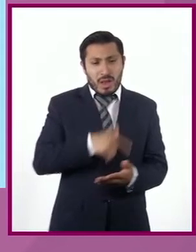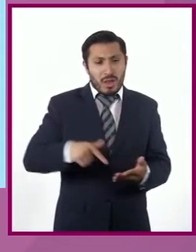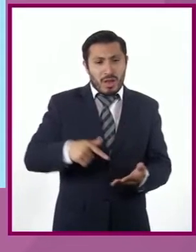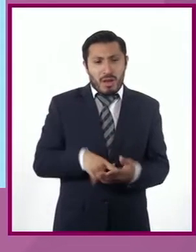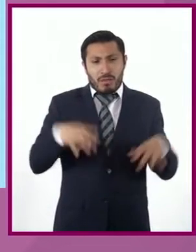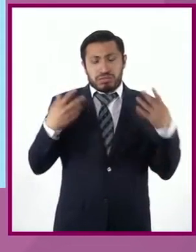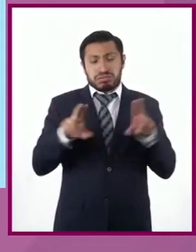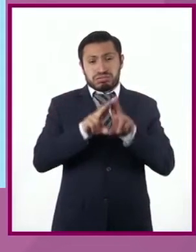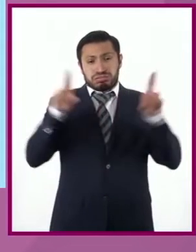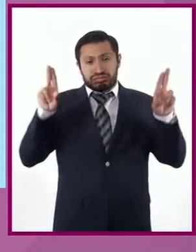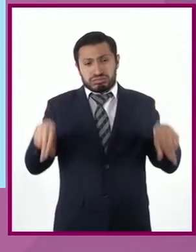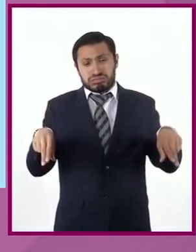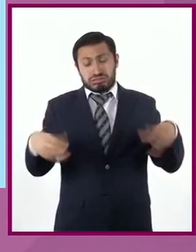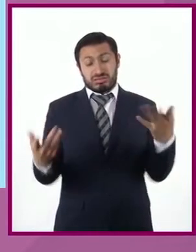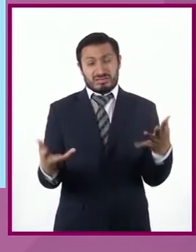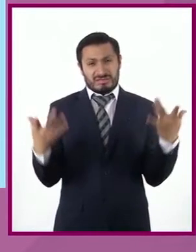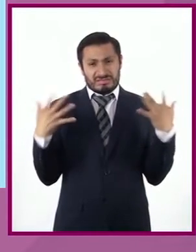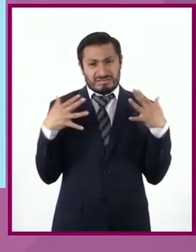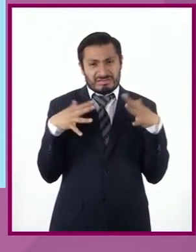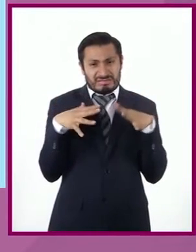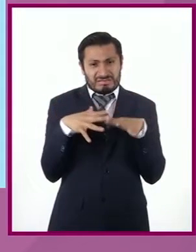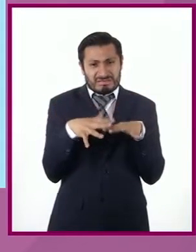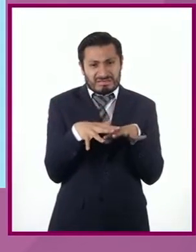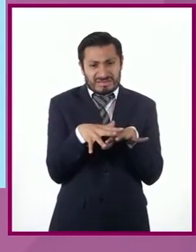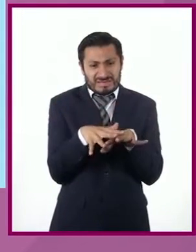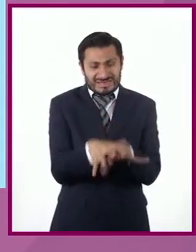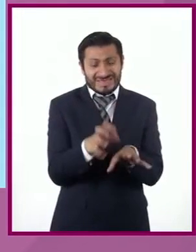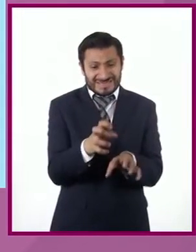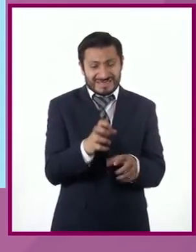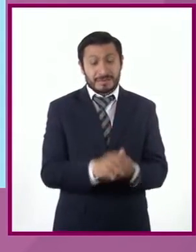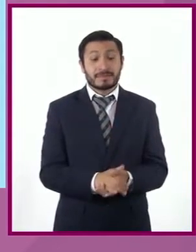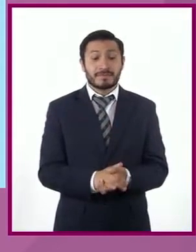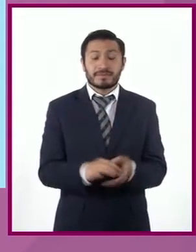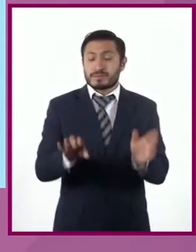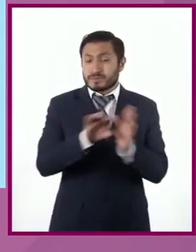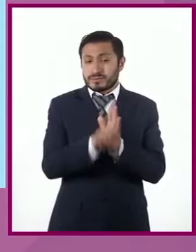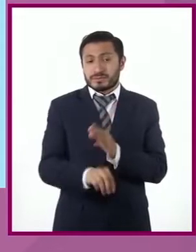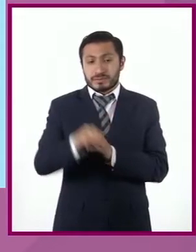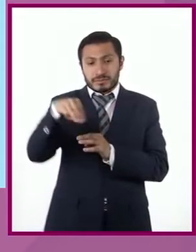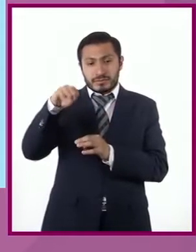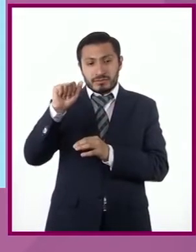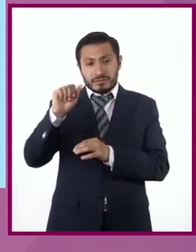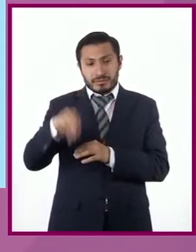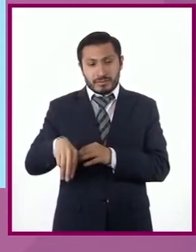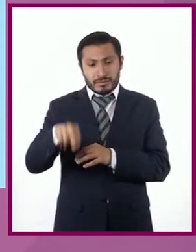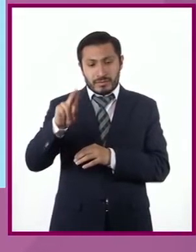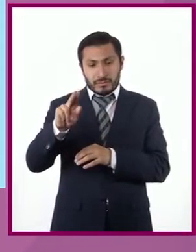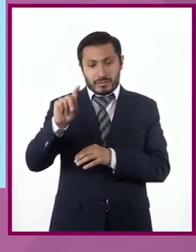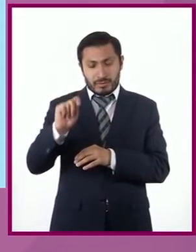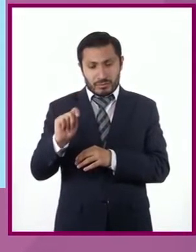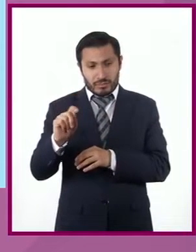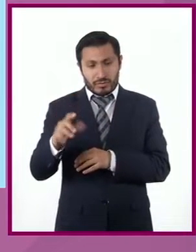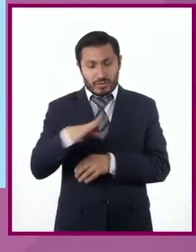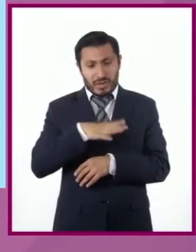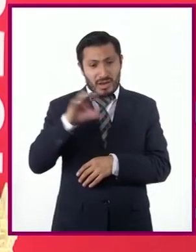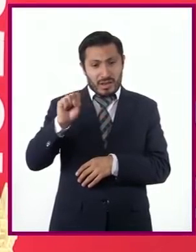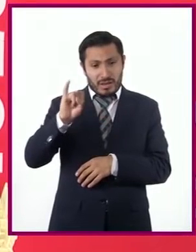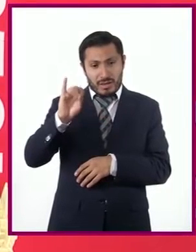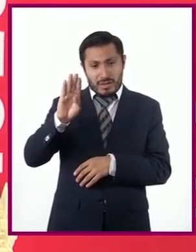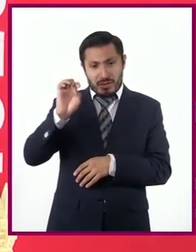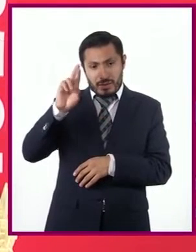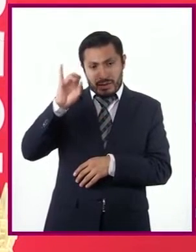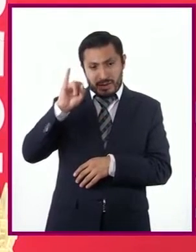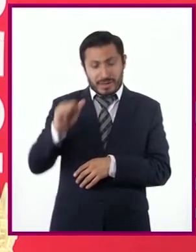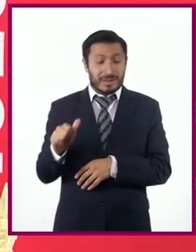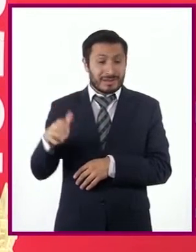actúa deteniendo la descomposición del organismo, como los mamuts que se encontraron en Siberia hace pocos años.